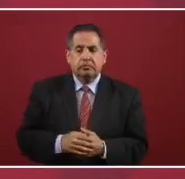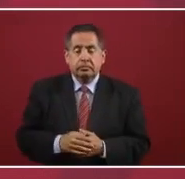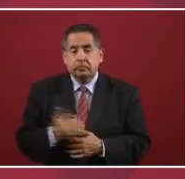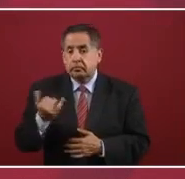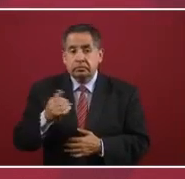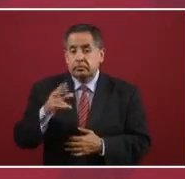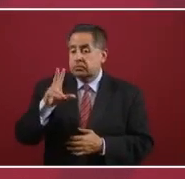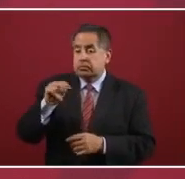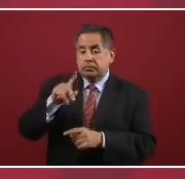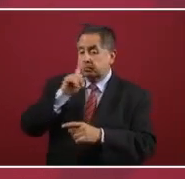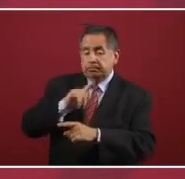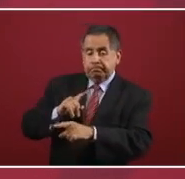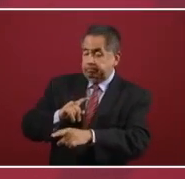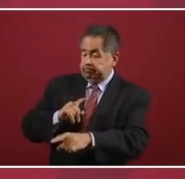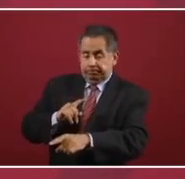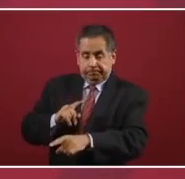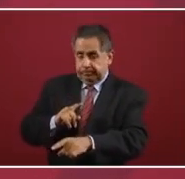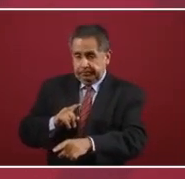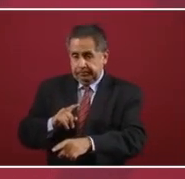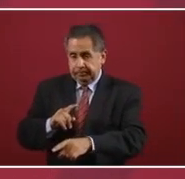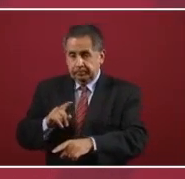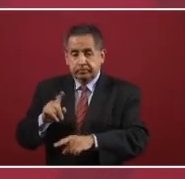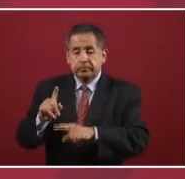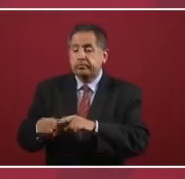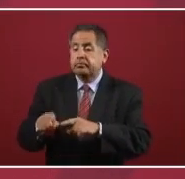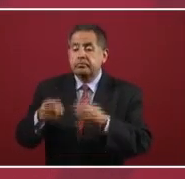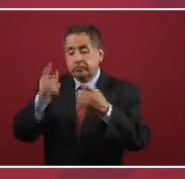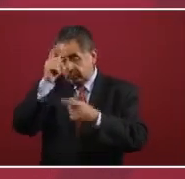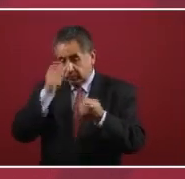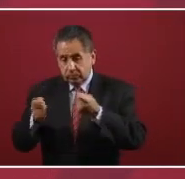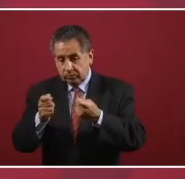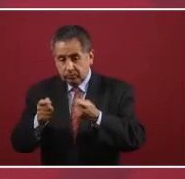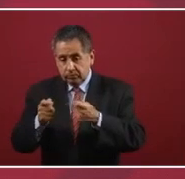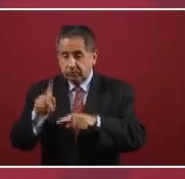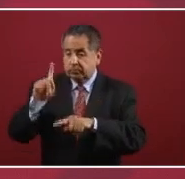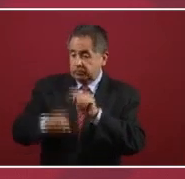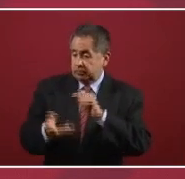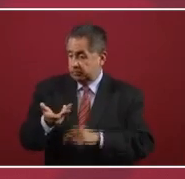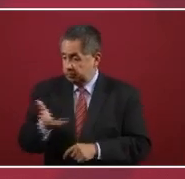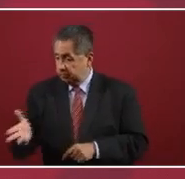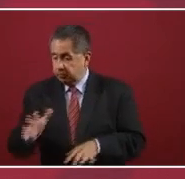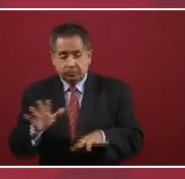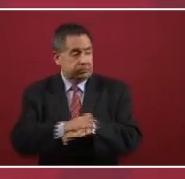cierto que se vaya a sustituir por militares.